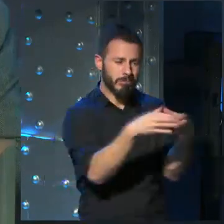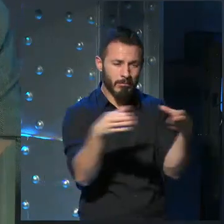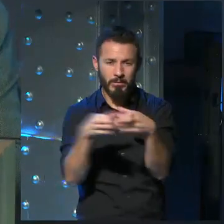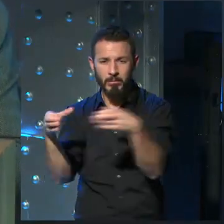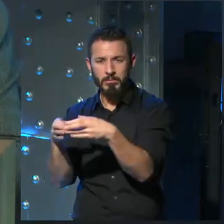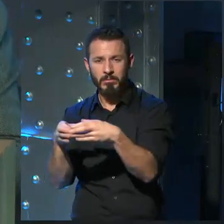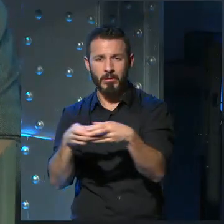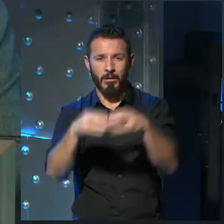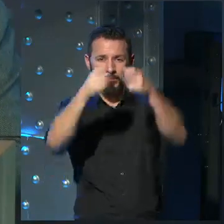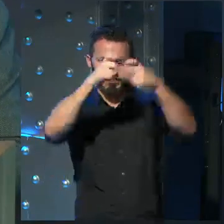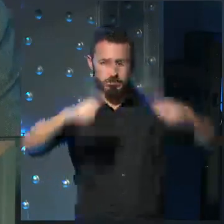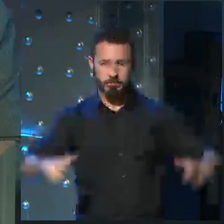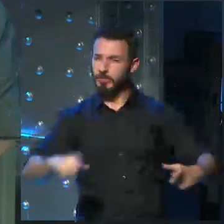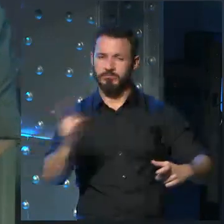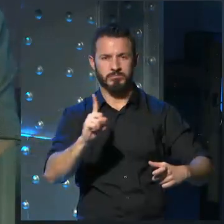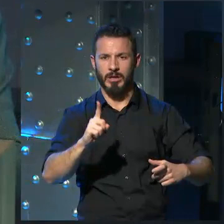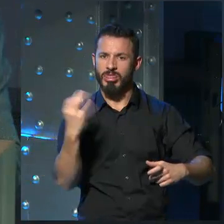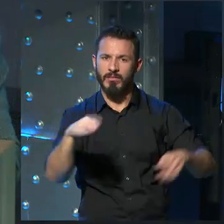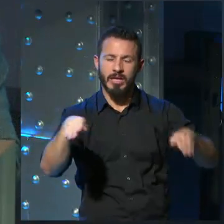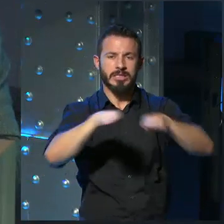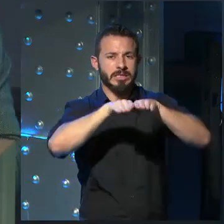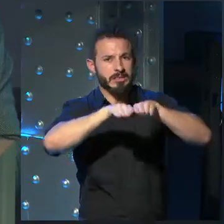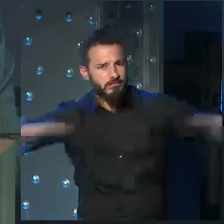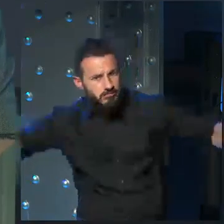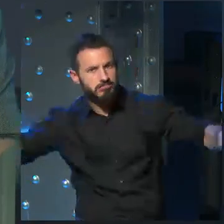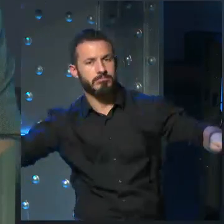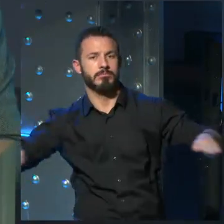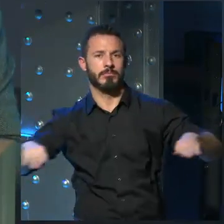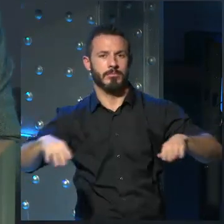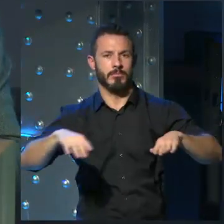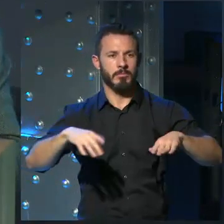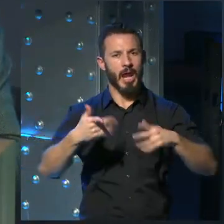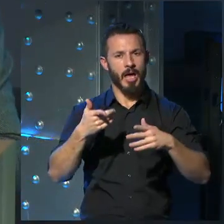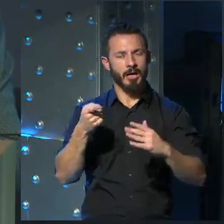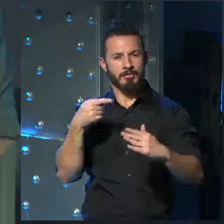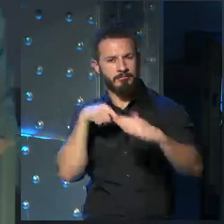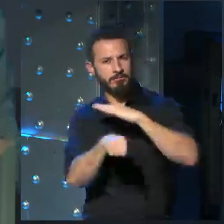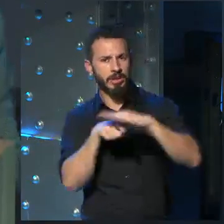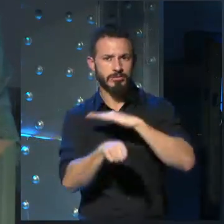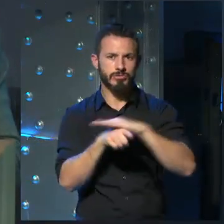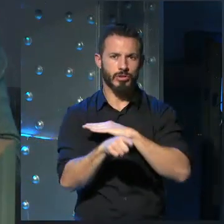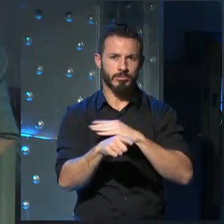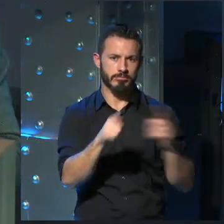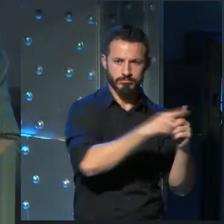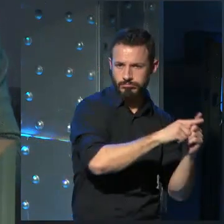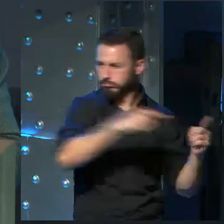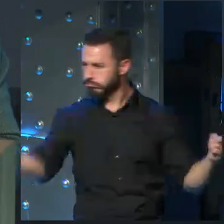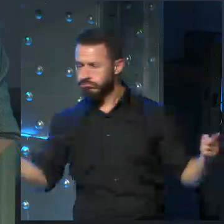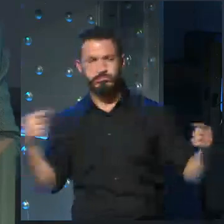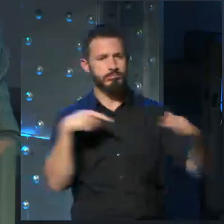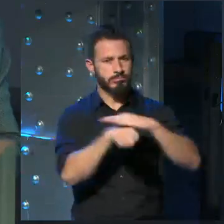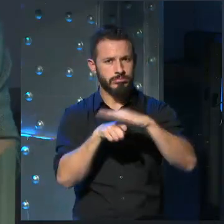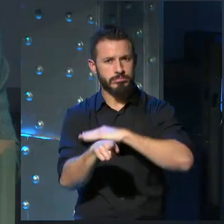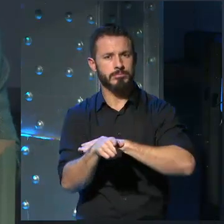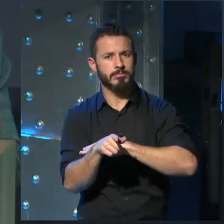fragmentada, vertical, para ofrecer una visión transversal que permita esa gestión extremo a extremo en la que